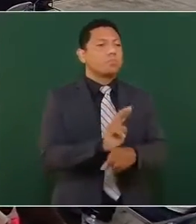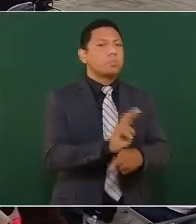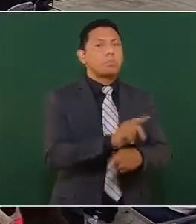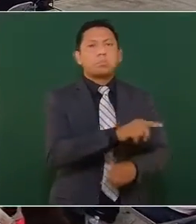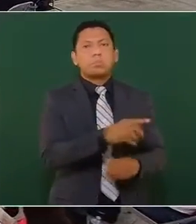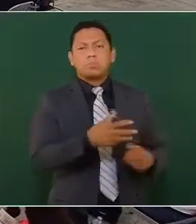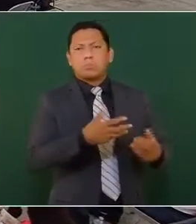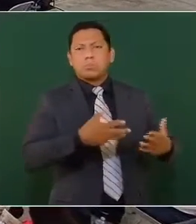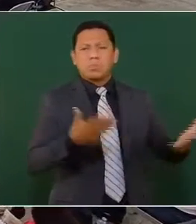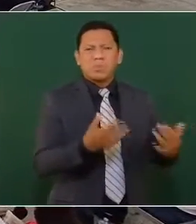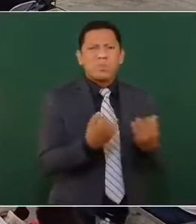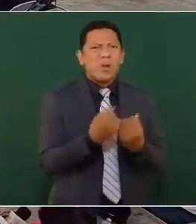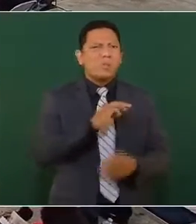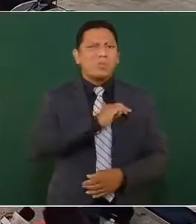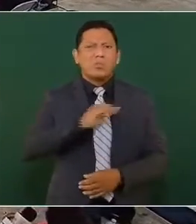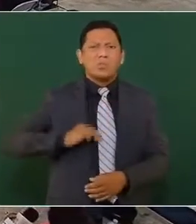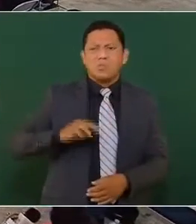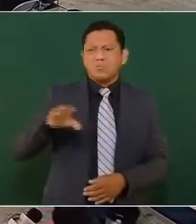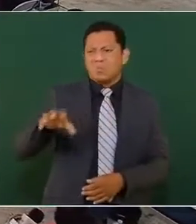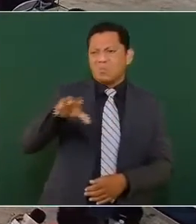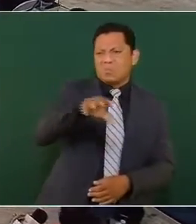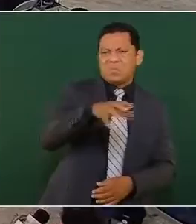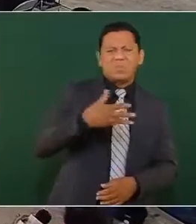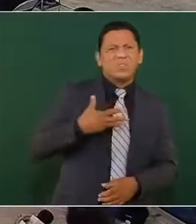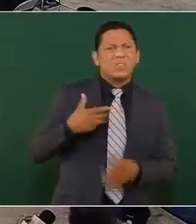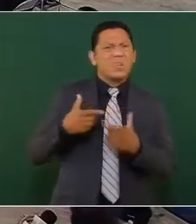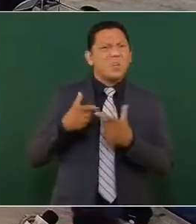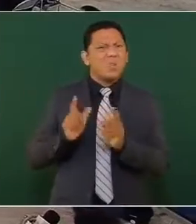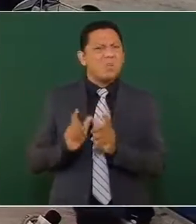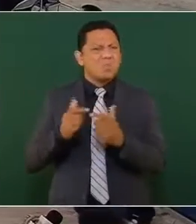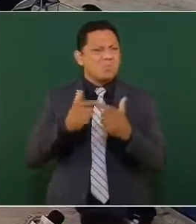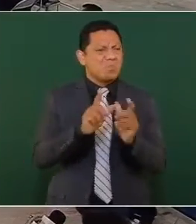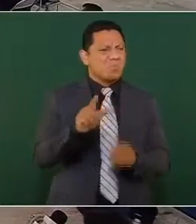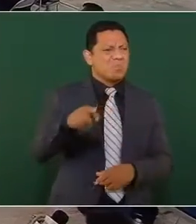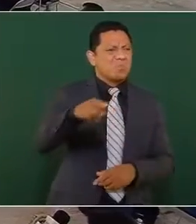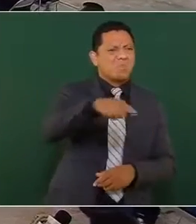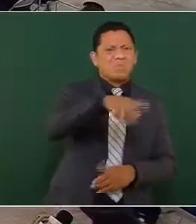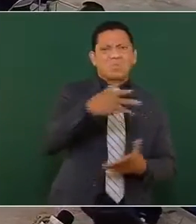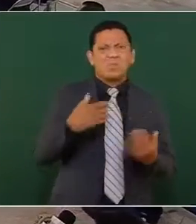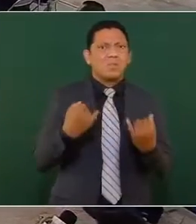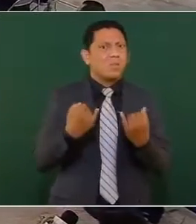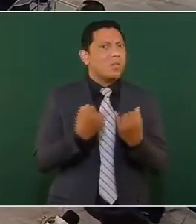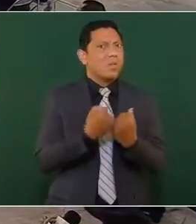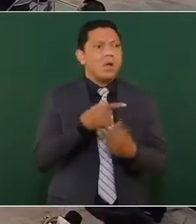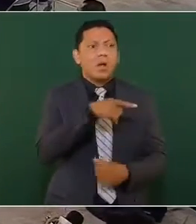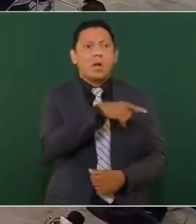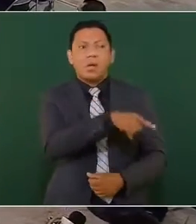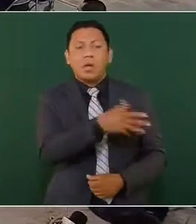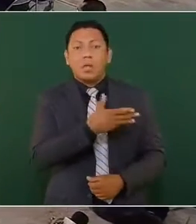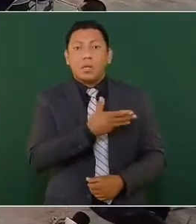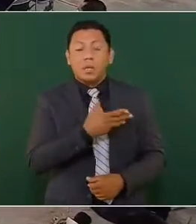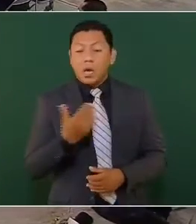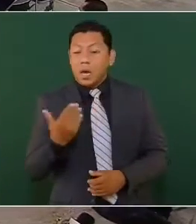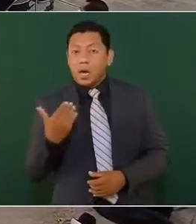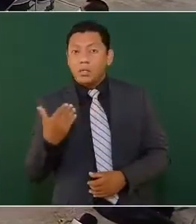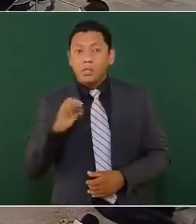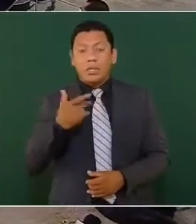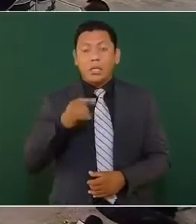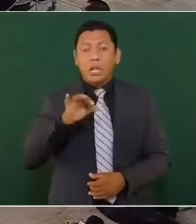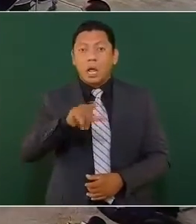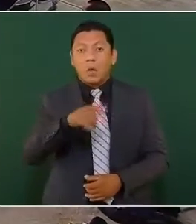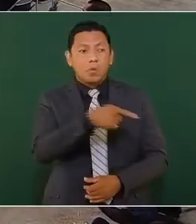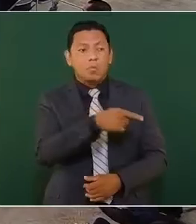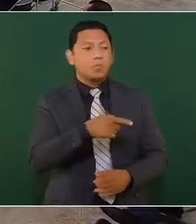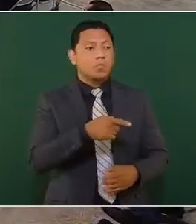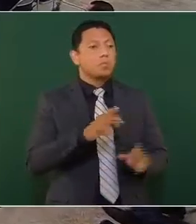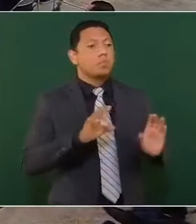muchos municipios donde grupos civiles armados operan ahí, y incluso han desarmado a la Guardia Nacional, como pasó en Chenaló. Hemos